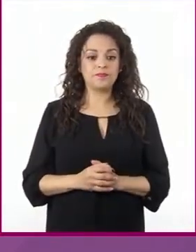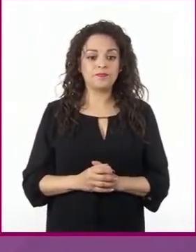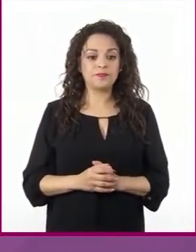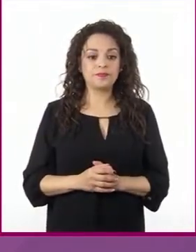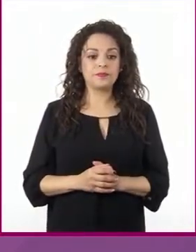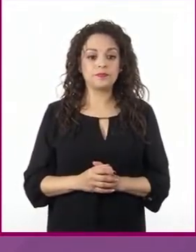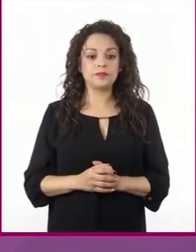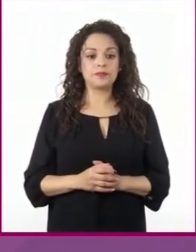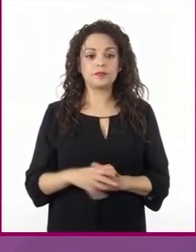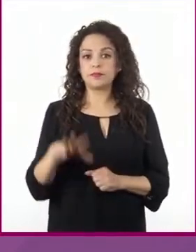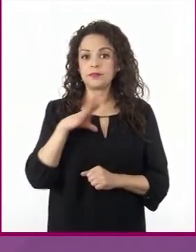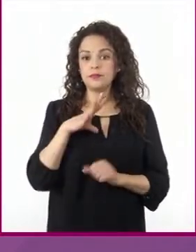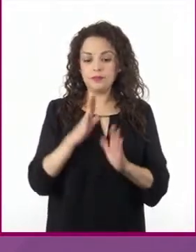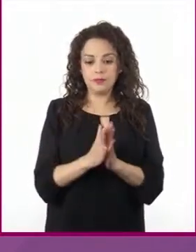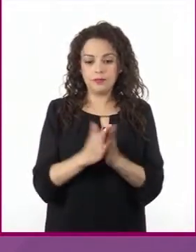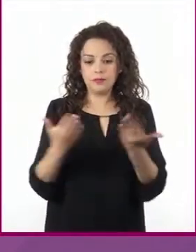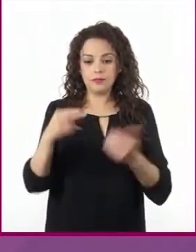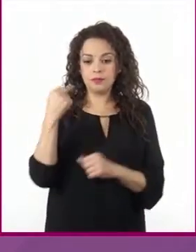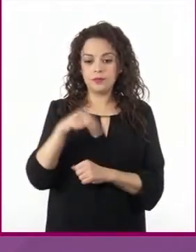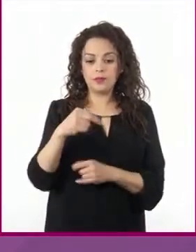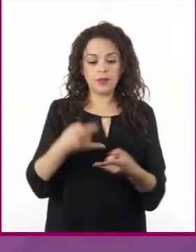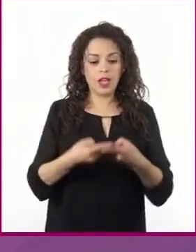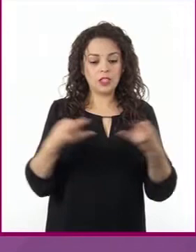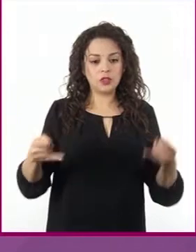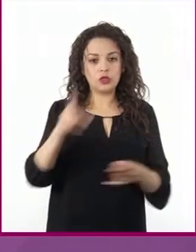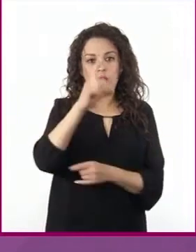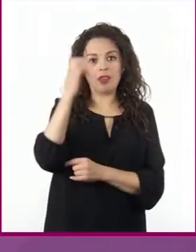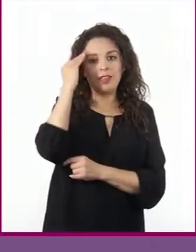Tiene un librito muy bonito que se llama La historia del tiempo.